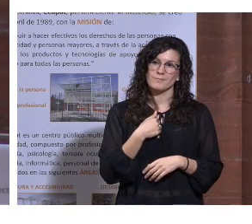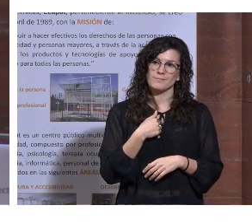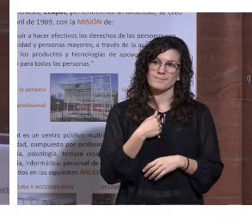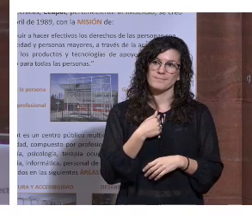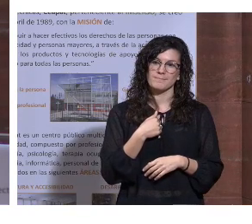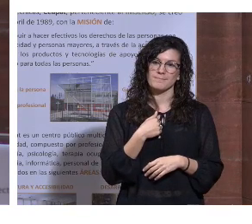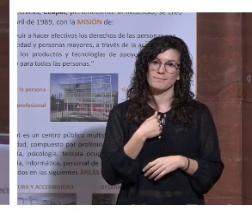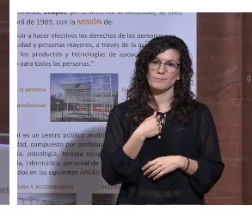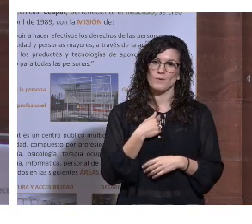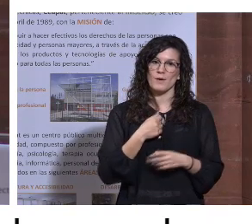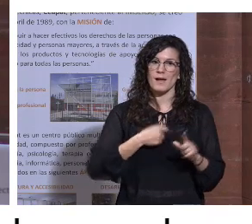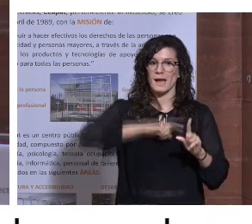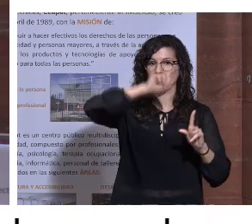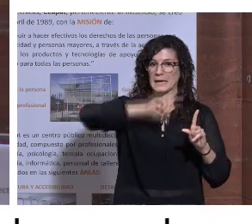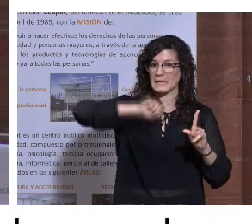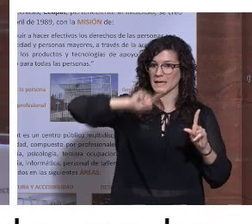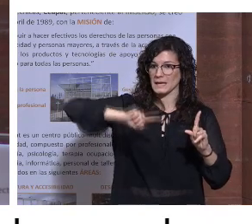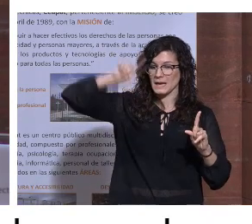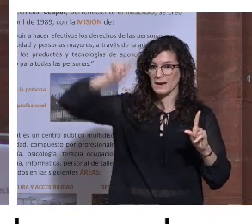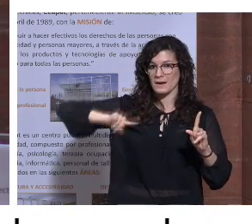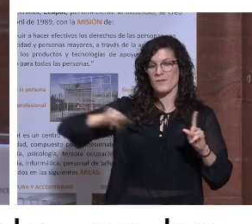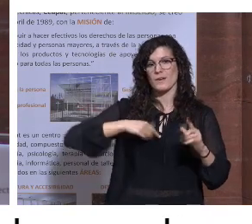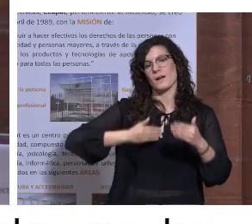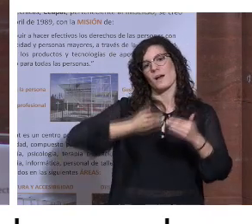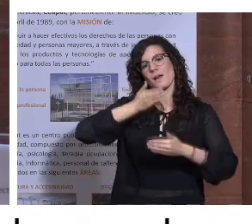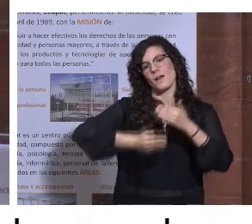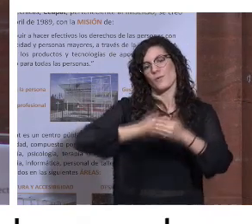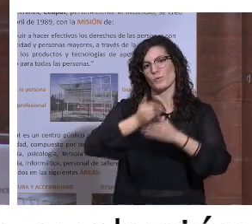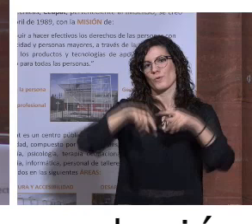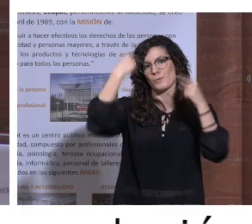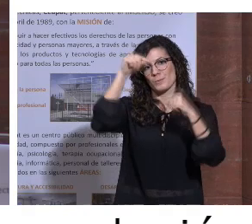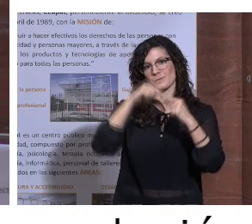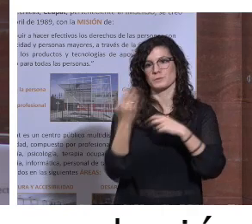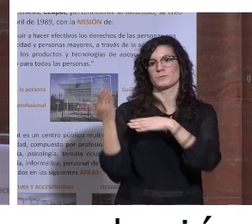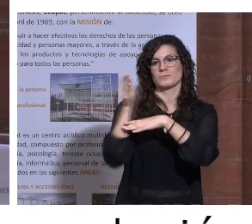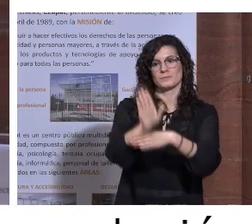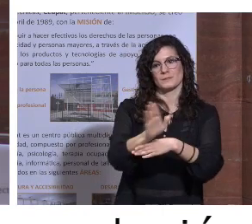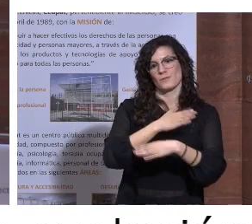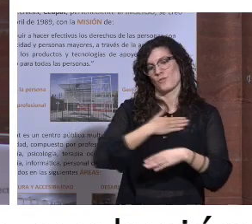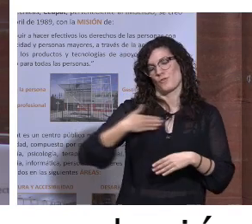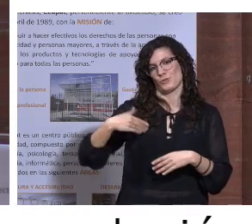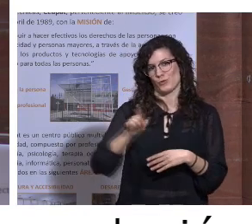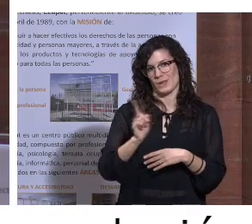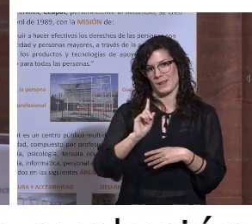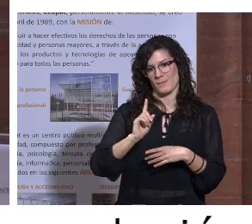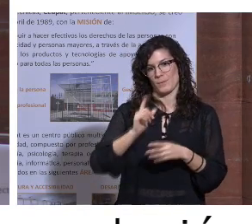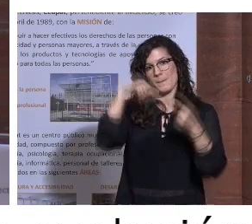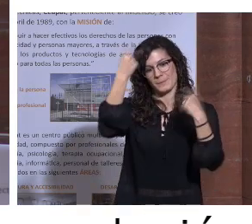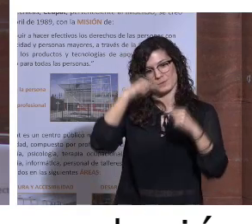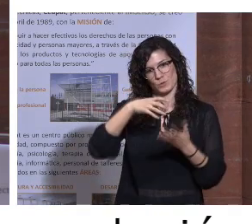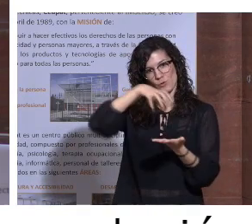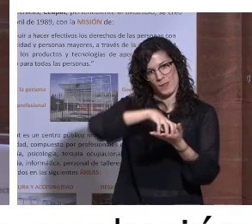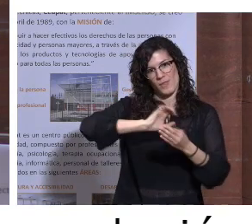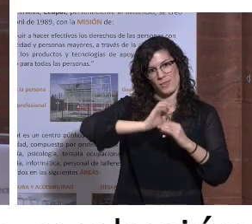una gráfica de la evolución del presupuesto del CEAPAT, pero sugiero al